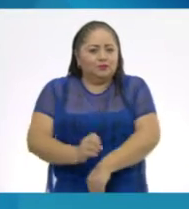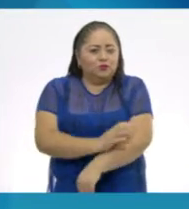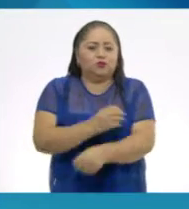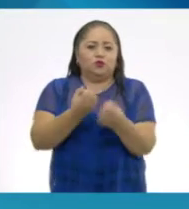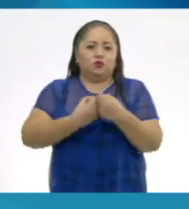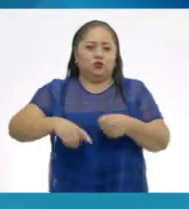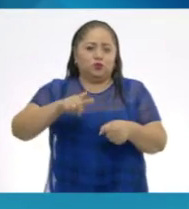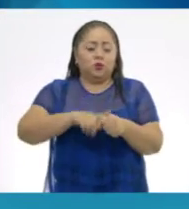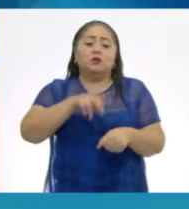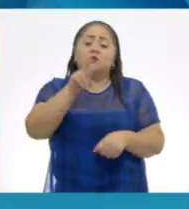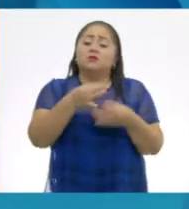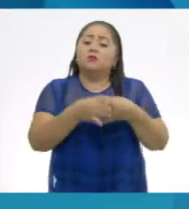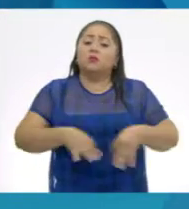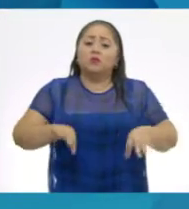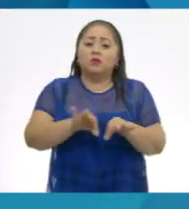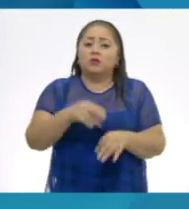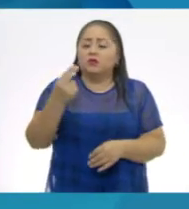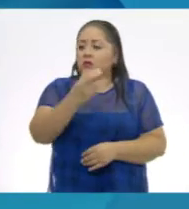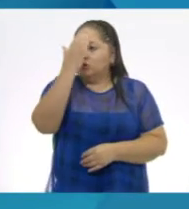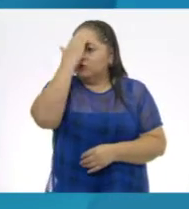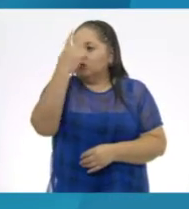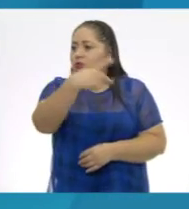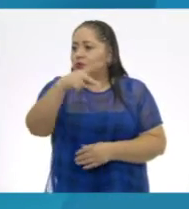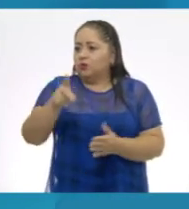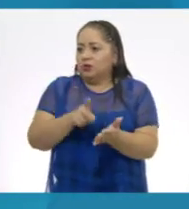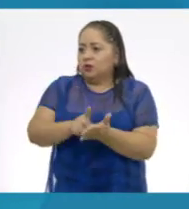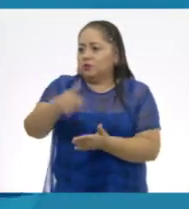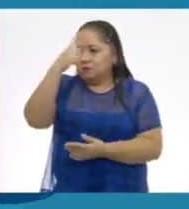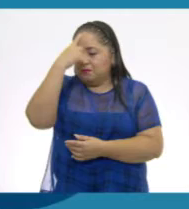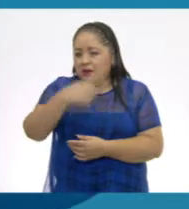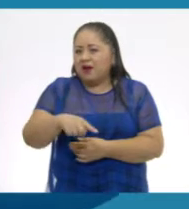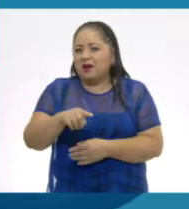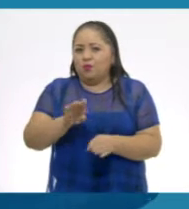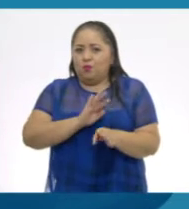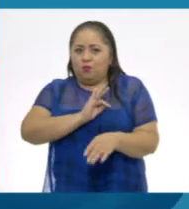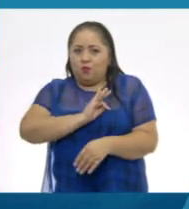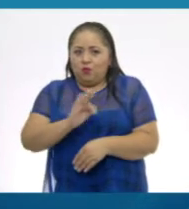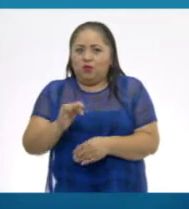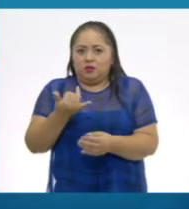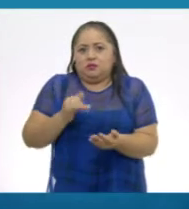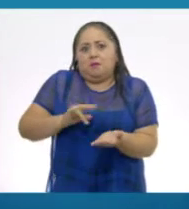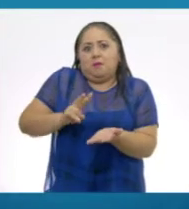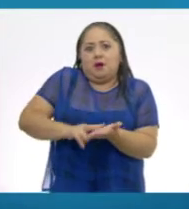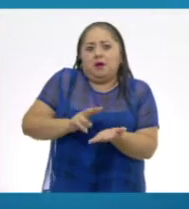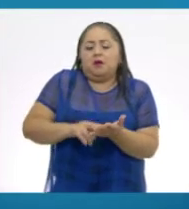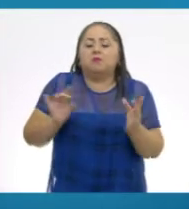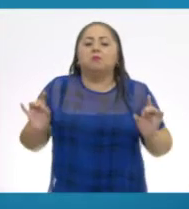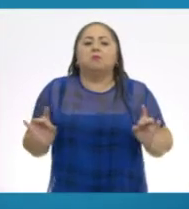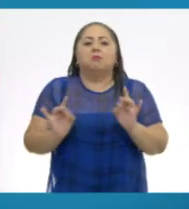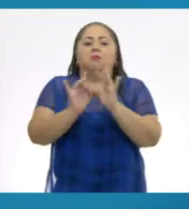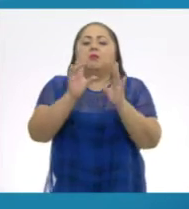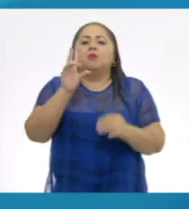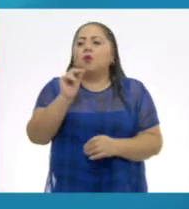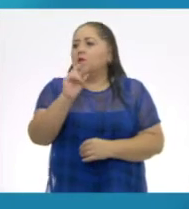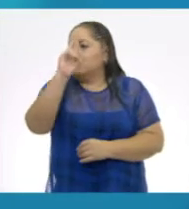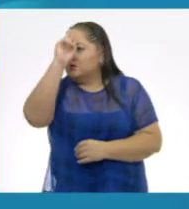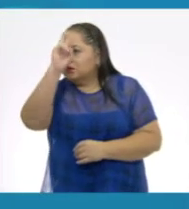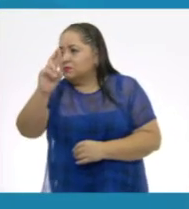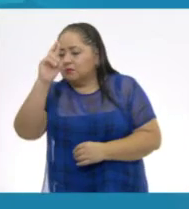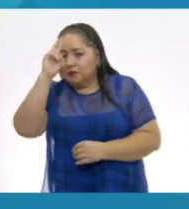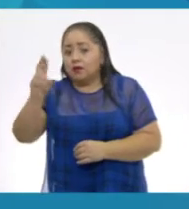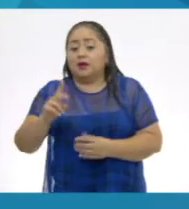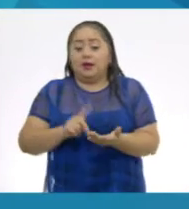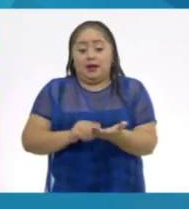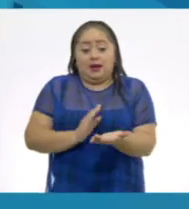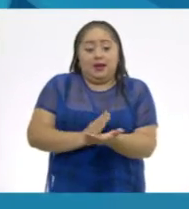social. Es importante que conozcas tus derechos para poder ejercerlos y hacerlos valer en caso de que no se respeten.